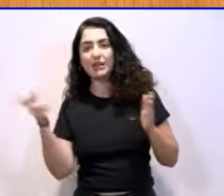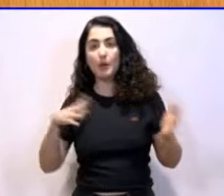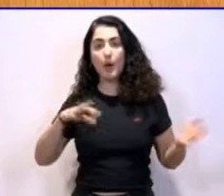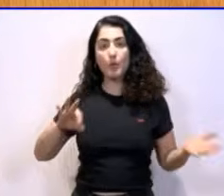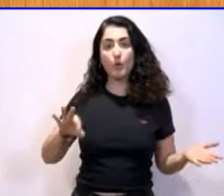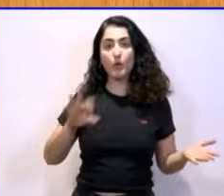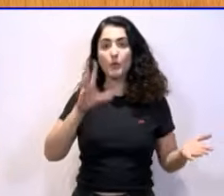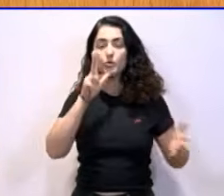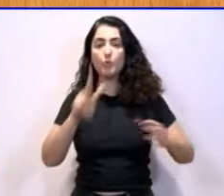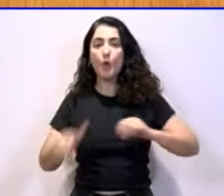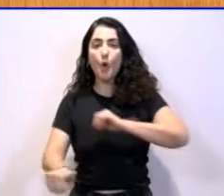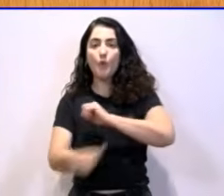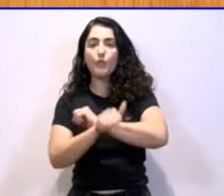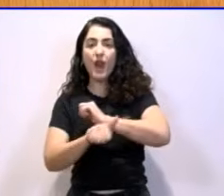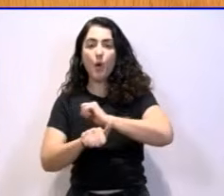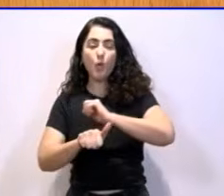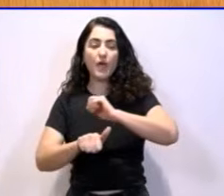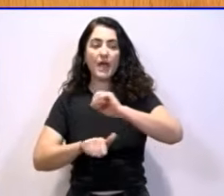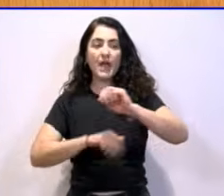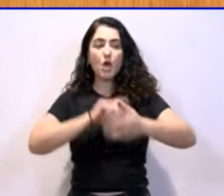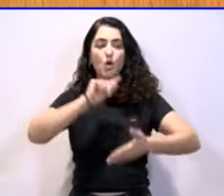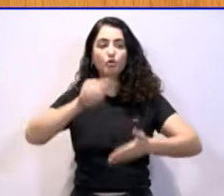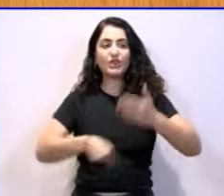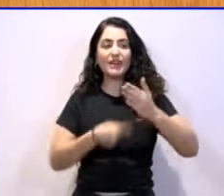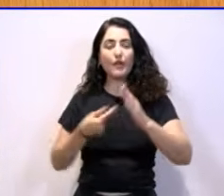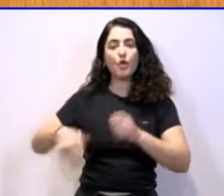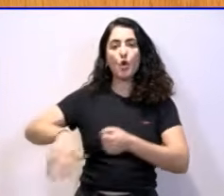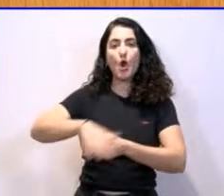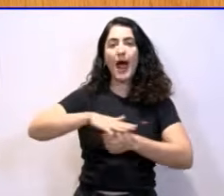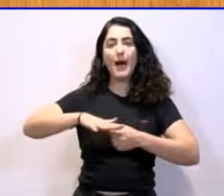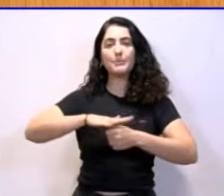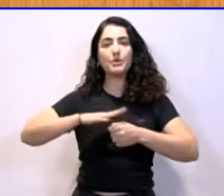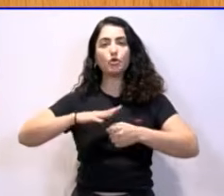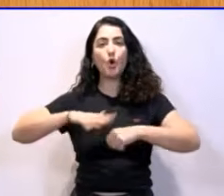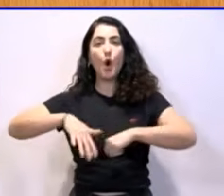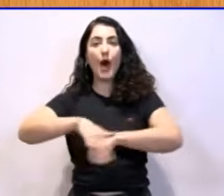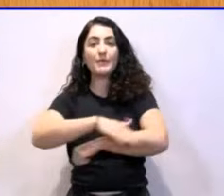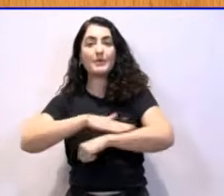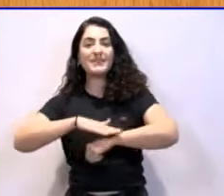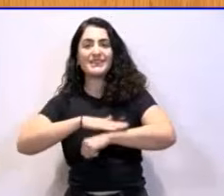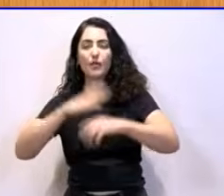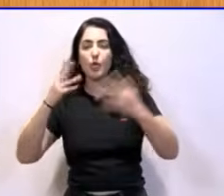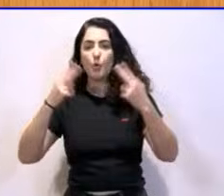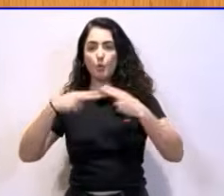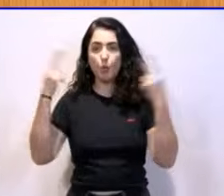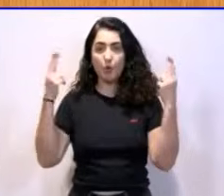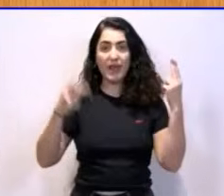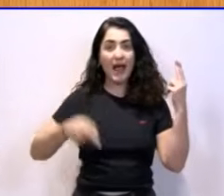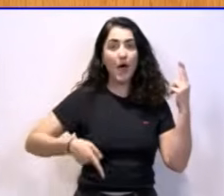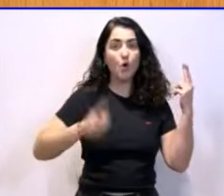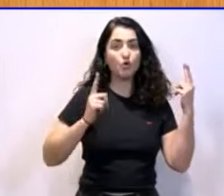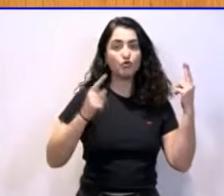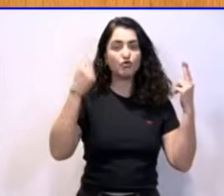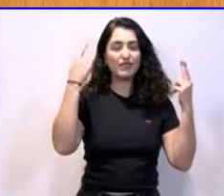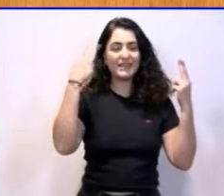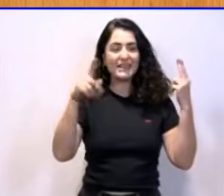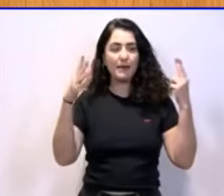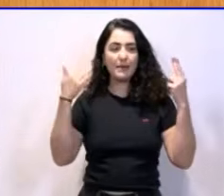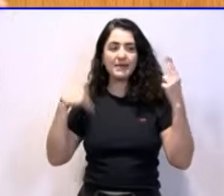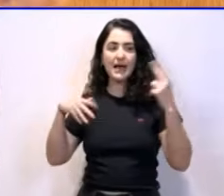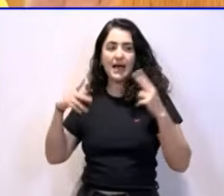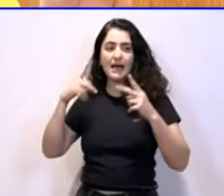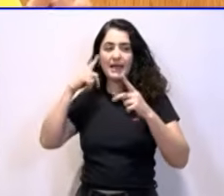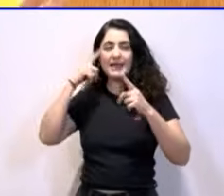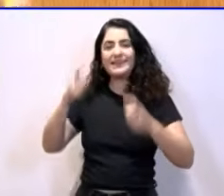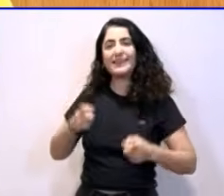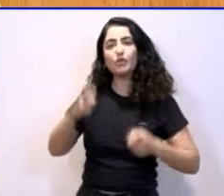fraude en la contratación en el ámbito de la Administración pública, que, como usted sabe, por más intentos que se han hecho desde nuestro punto